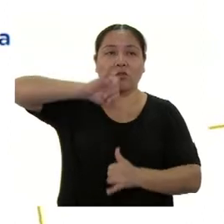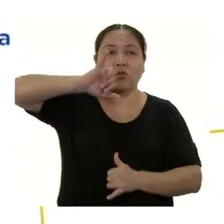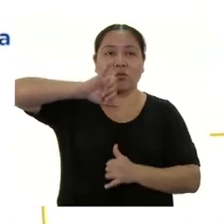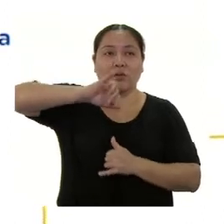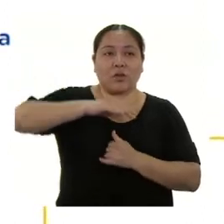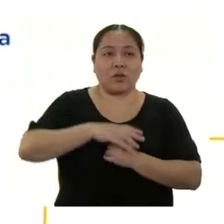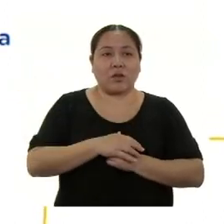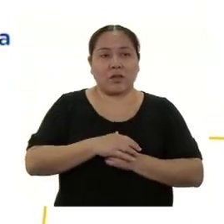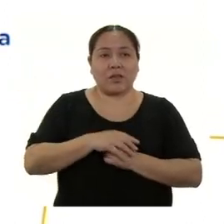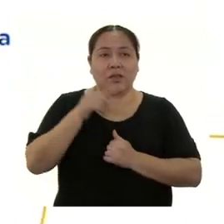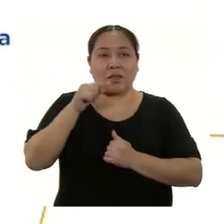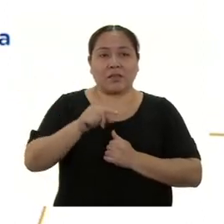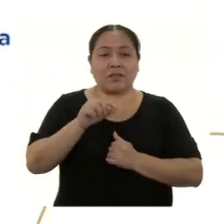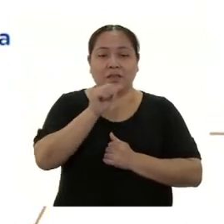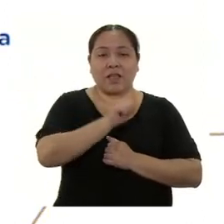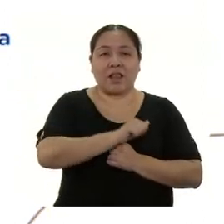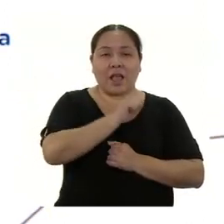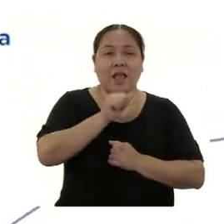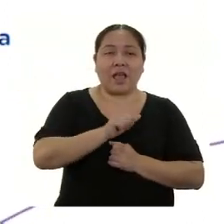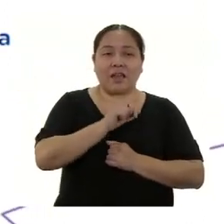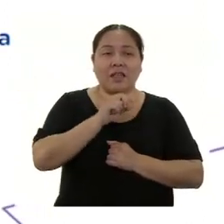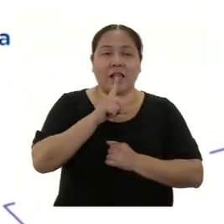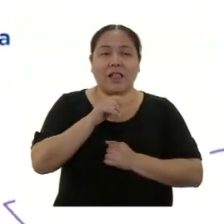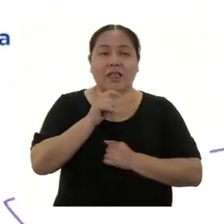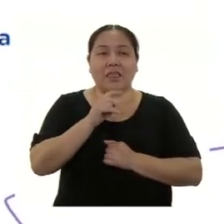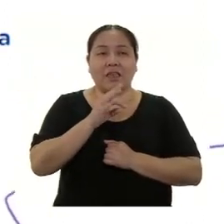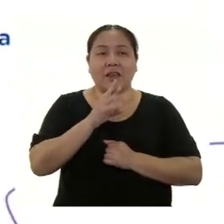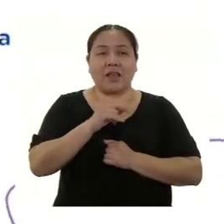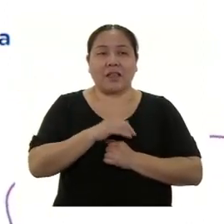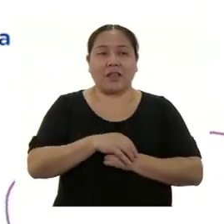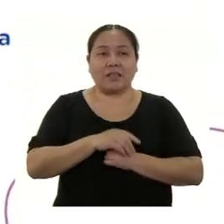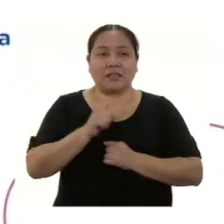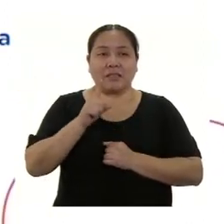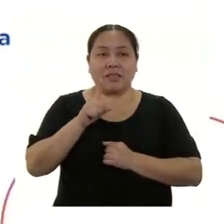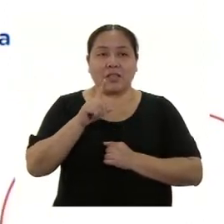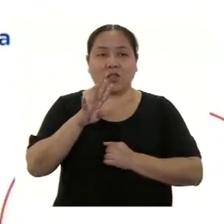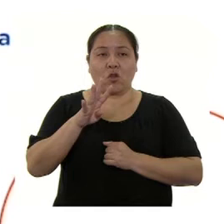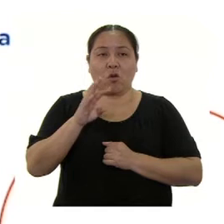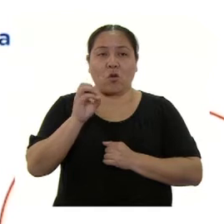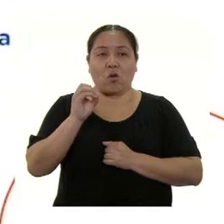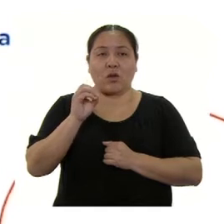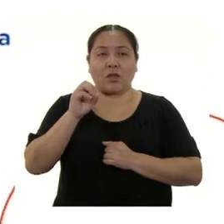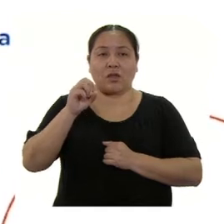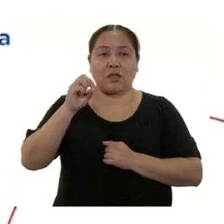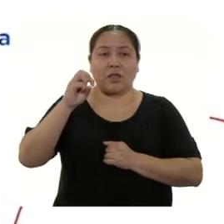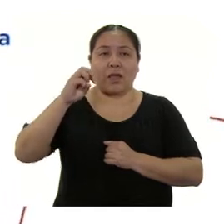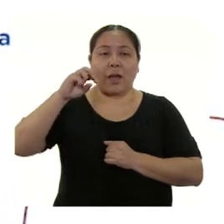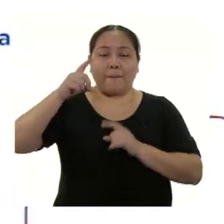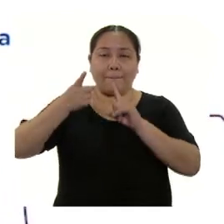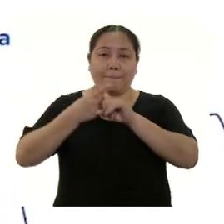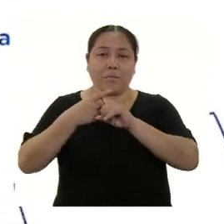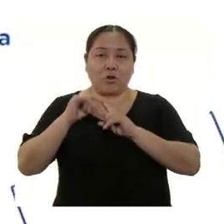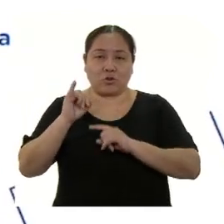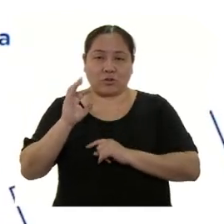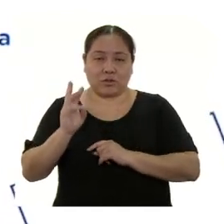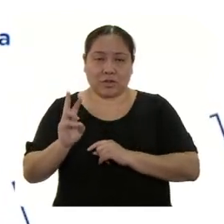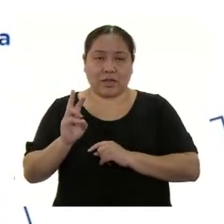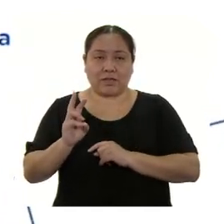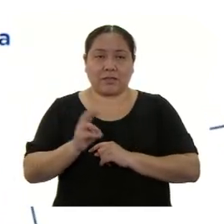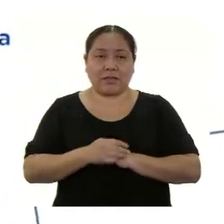podré tener el área lateral. Sería entonces 140 metros por 6 metros.